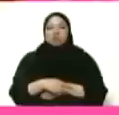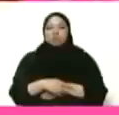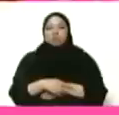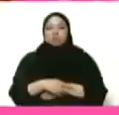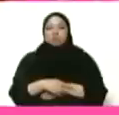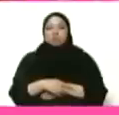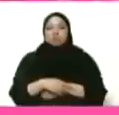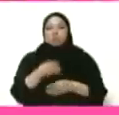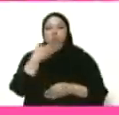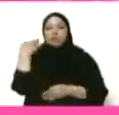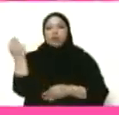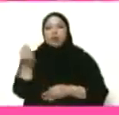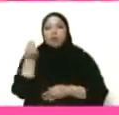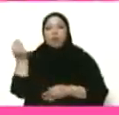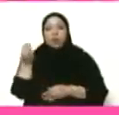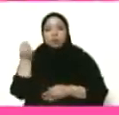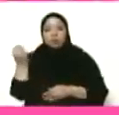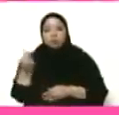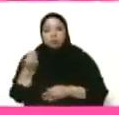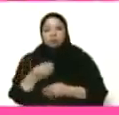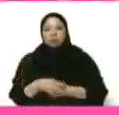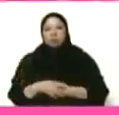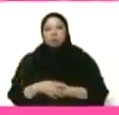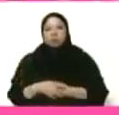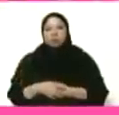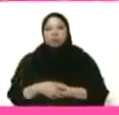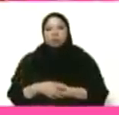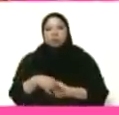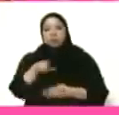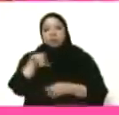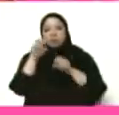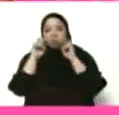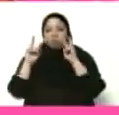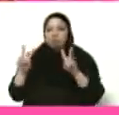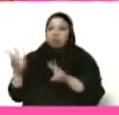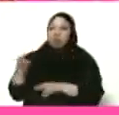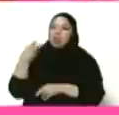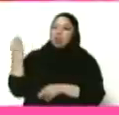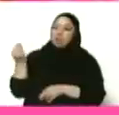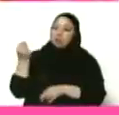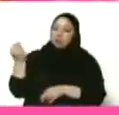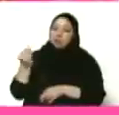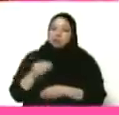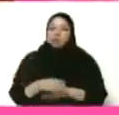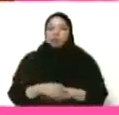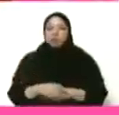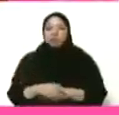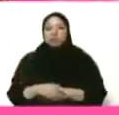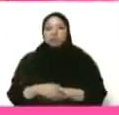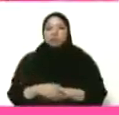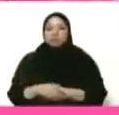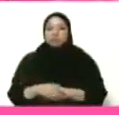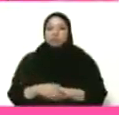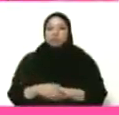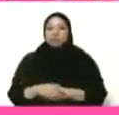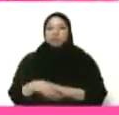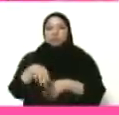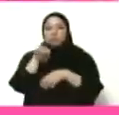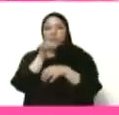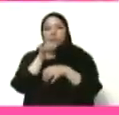Y la juventud, miren, la juventud es como, para ellos, para el enemigo,